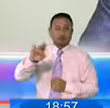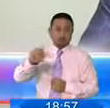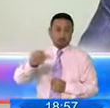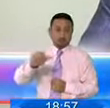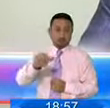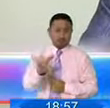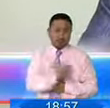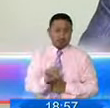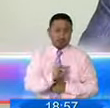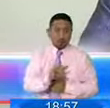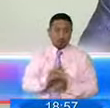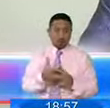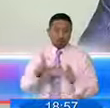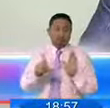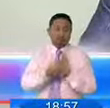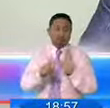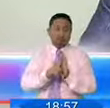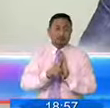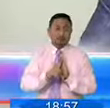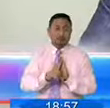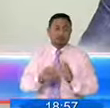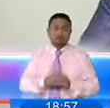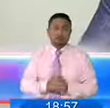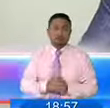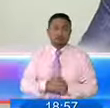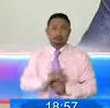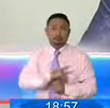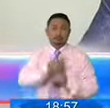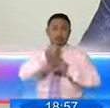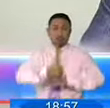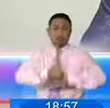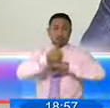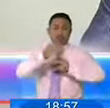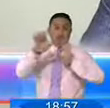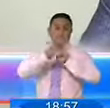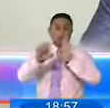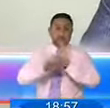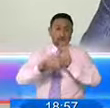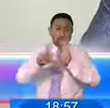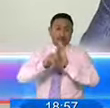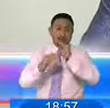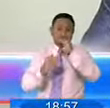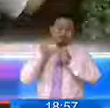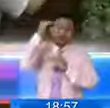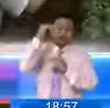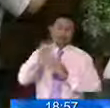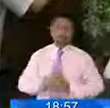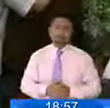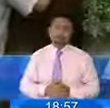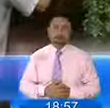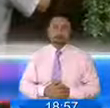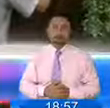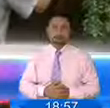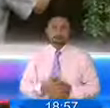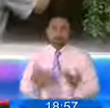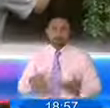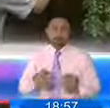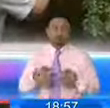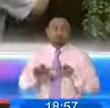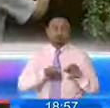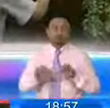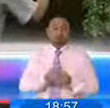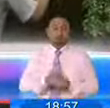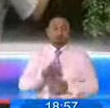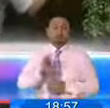de la misma forma a la ley como corresponde, pues la supremacía de la Constitución y la ley está sobre todo. También aseguró que ahora el